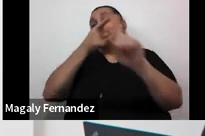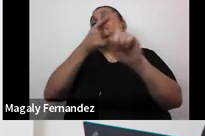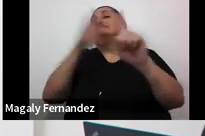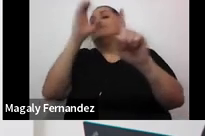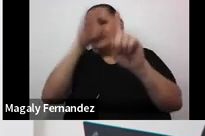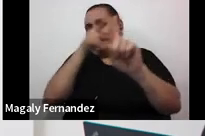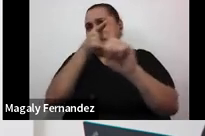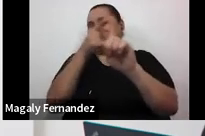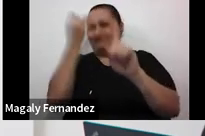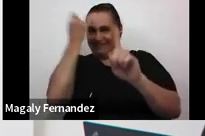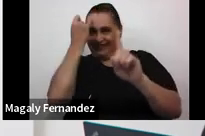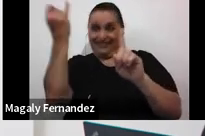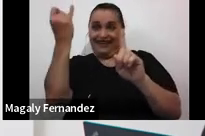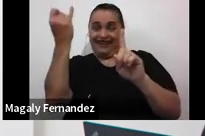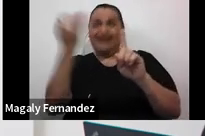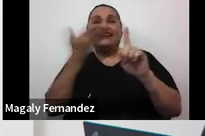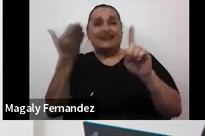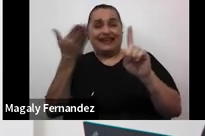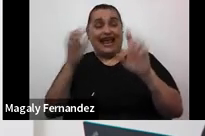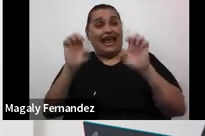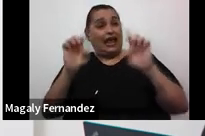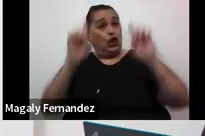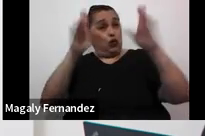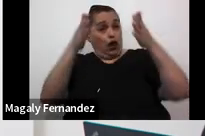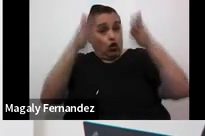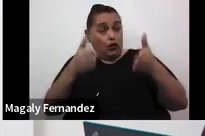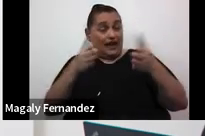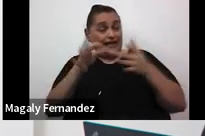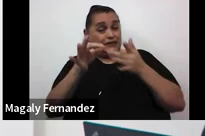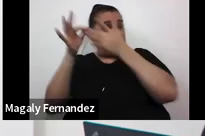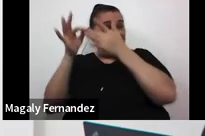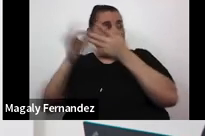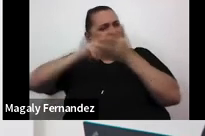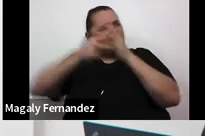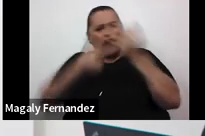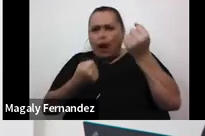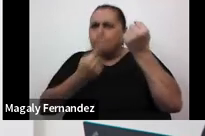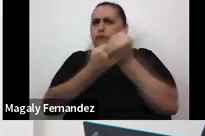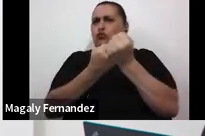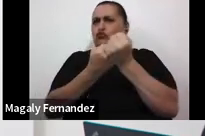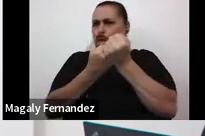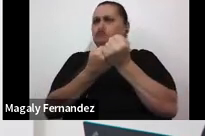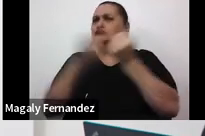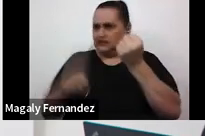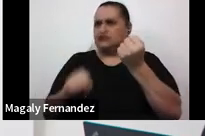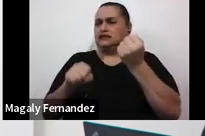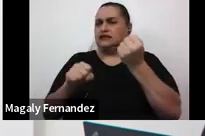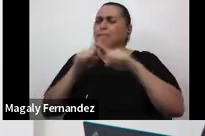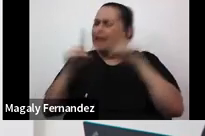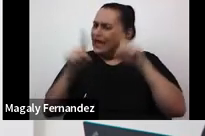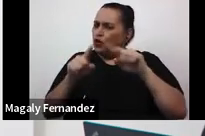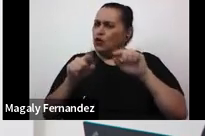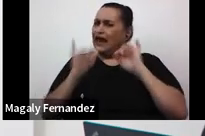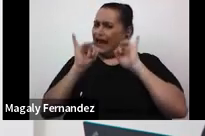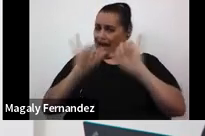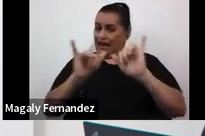más La idea es que el educador especial se convierta en un apoyo Ya se está convirtiendo no hace rato pero pero que sea que